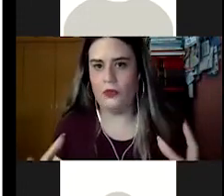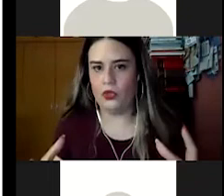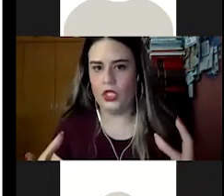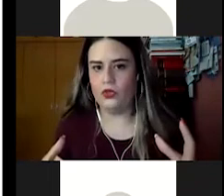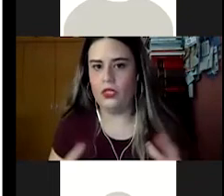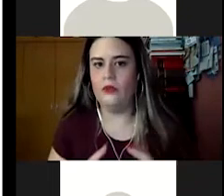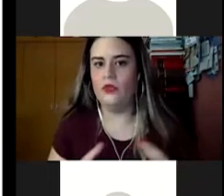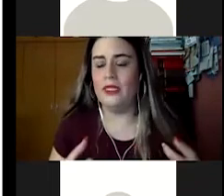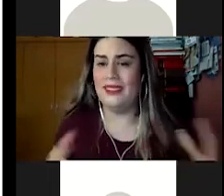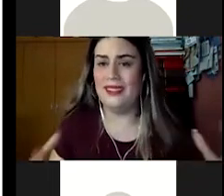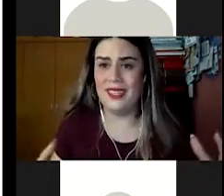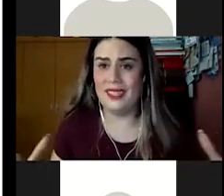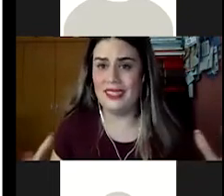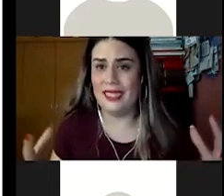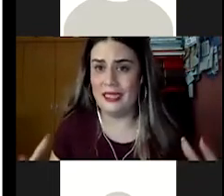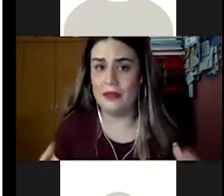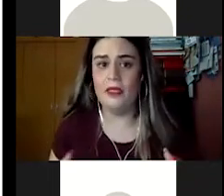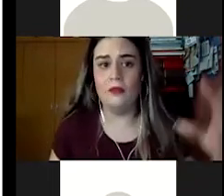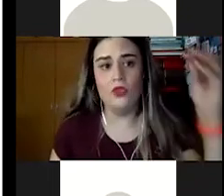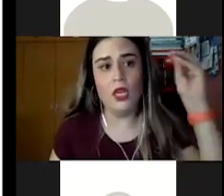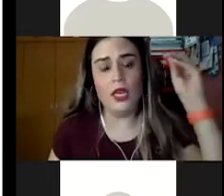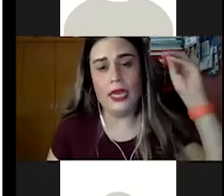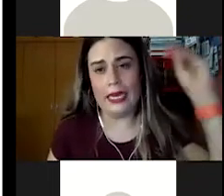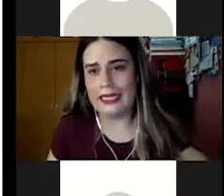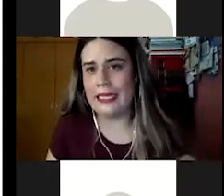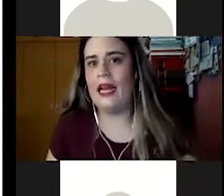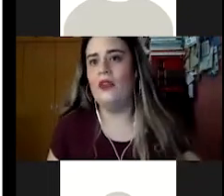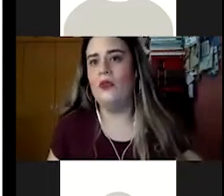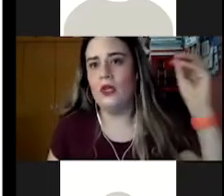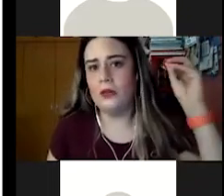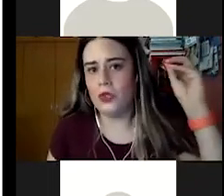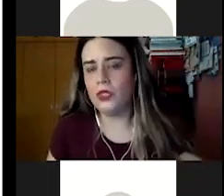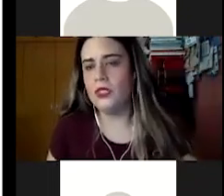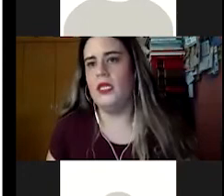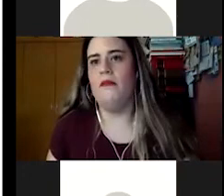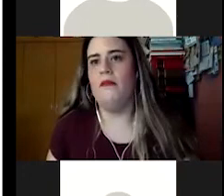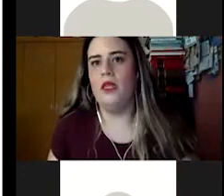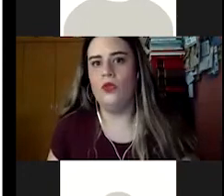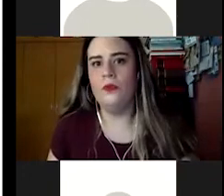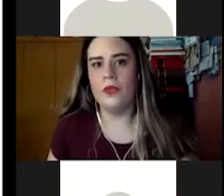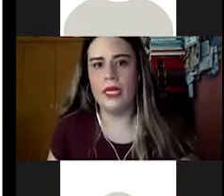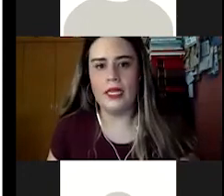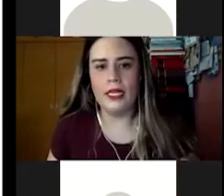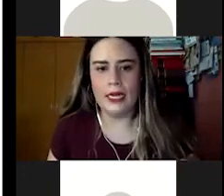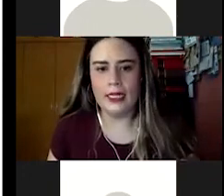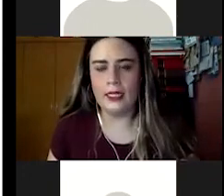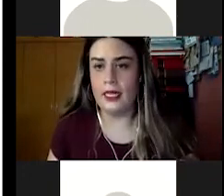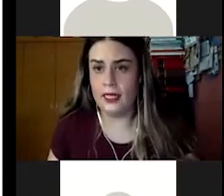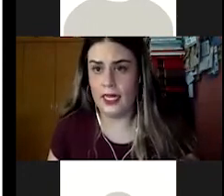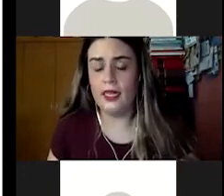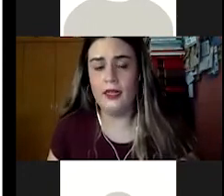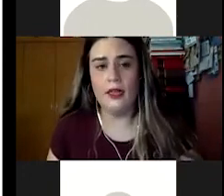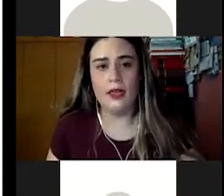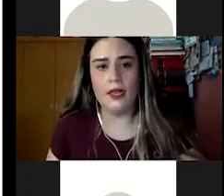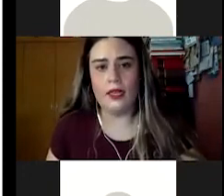estos procesos. Tenemos una estrategia legislativa, tenemos en el Senado una comisión de seguimiento que lidera Nancy de la